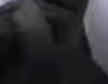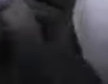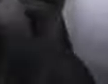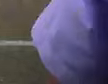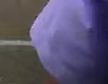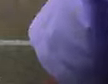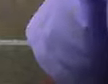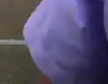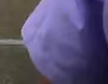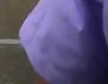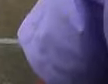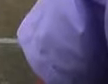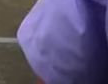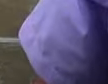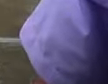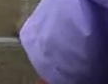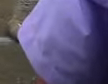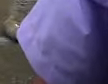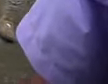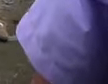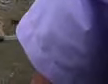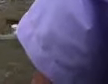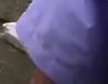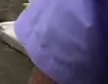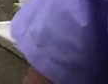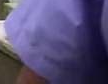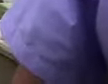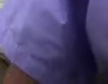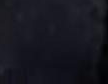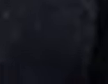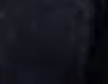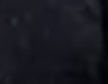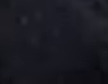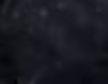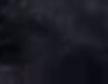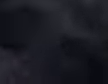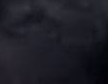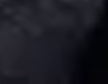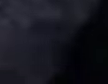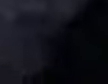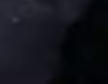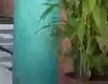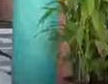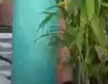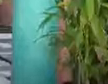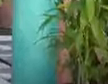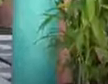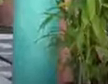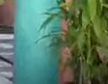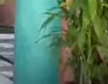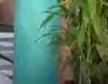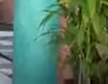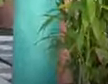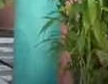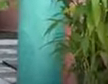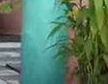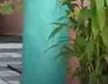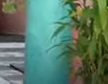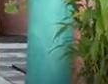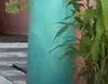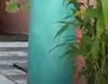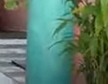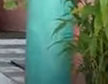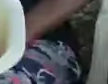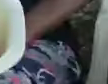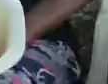157.627 pertenecen a Capresoca EPS y corresponde al 62% de la población afiliada. En movilidad en el régimen